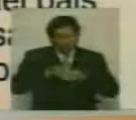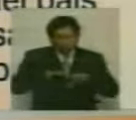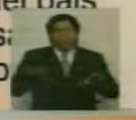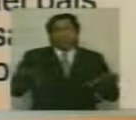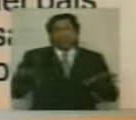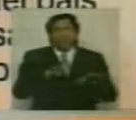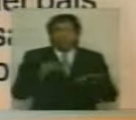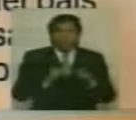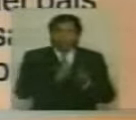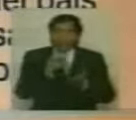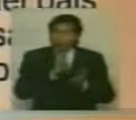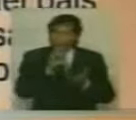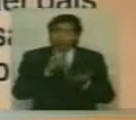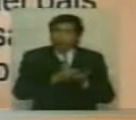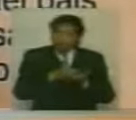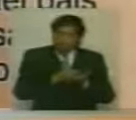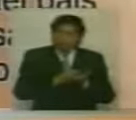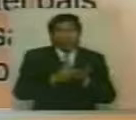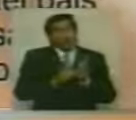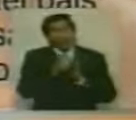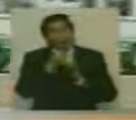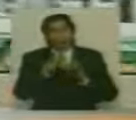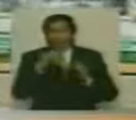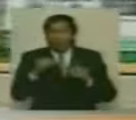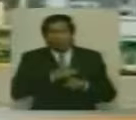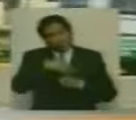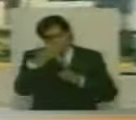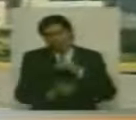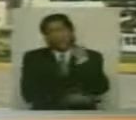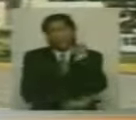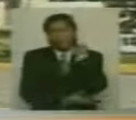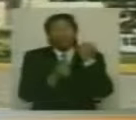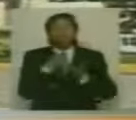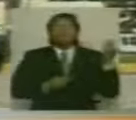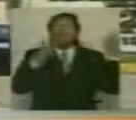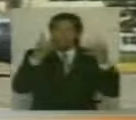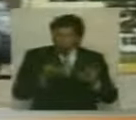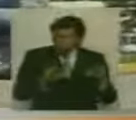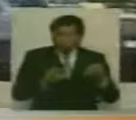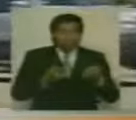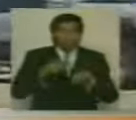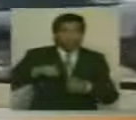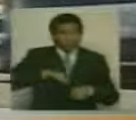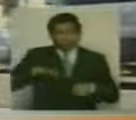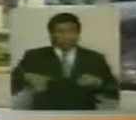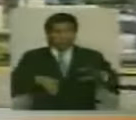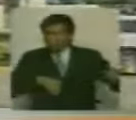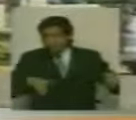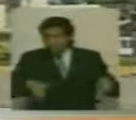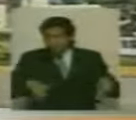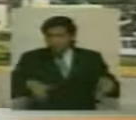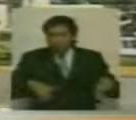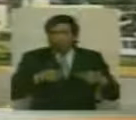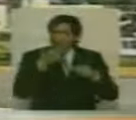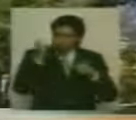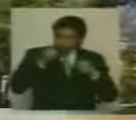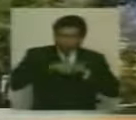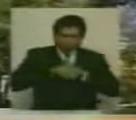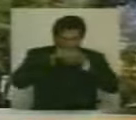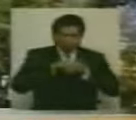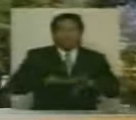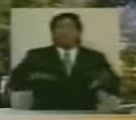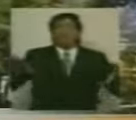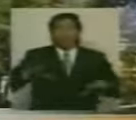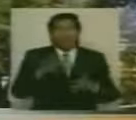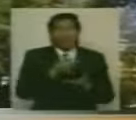en desarrollo y salir de la pobreza. ¿Y qué es lo que quieren las regiones? Una mejor distribución de los